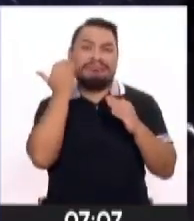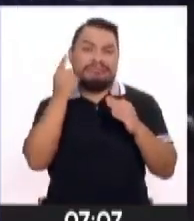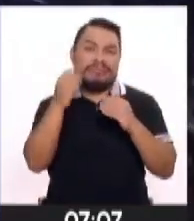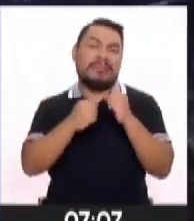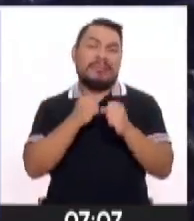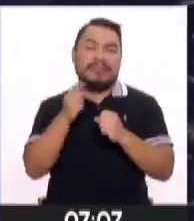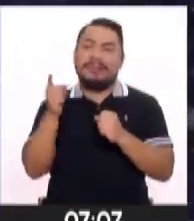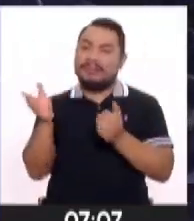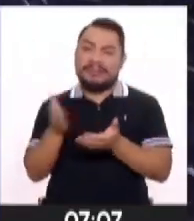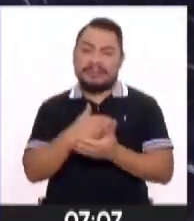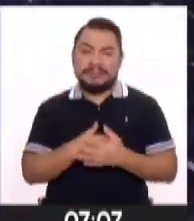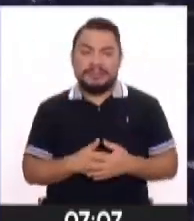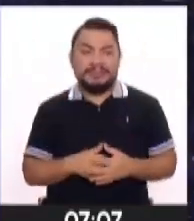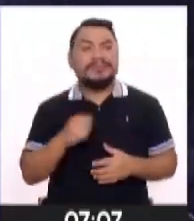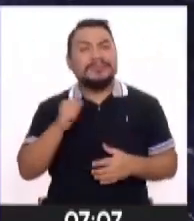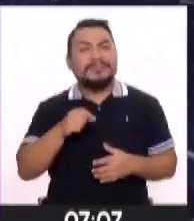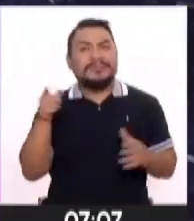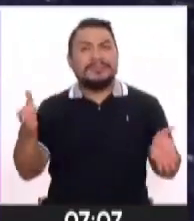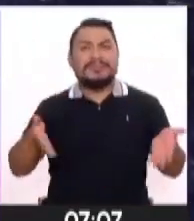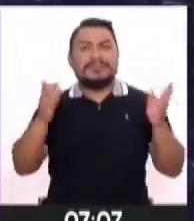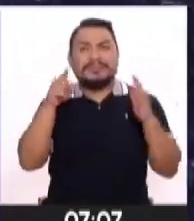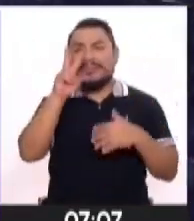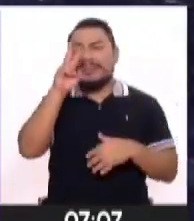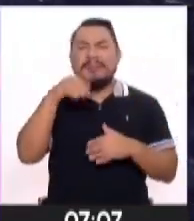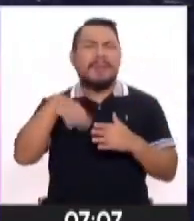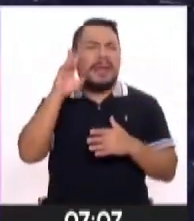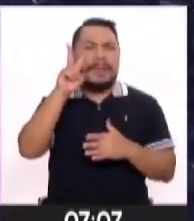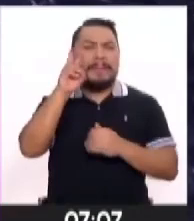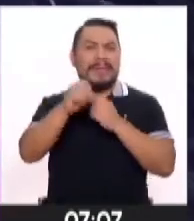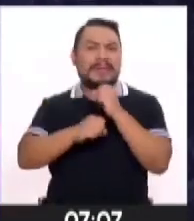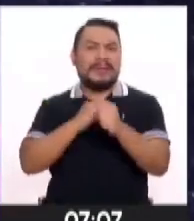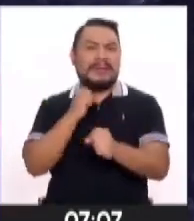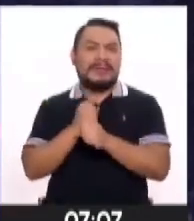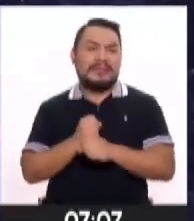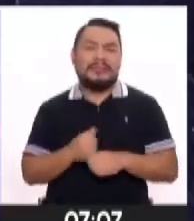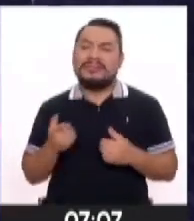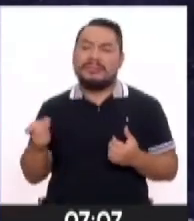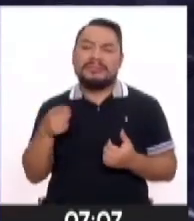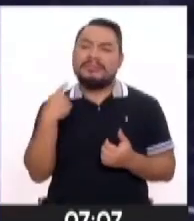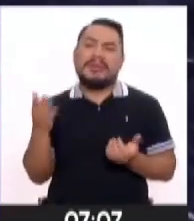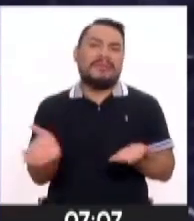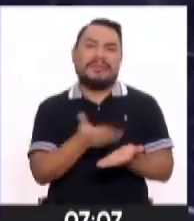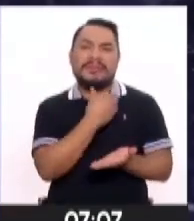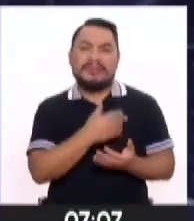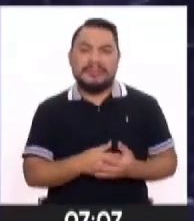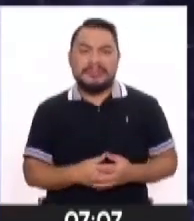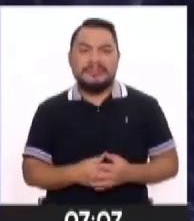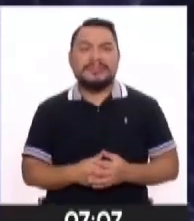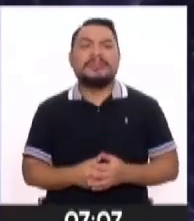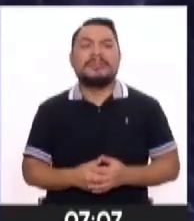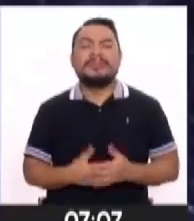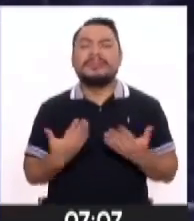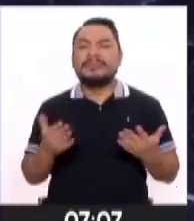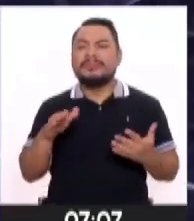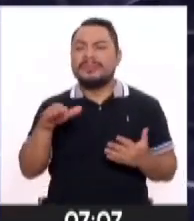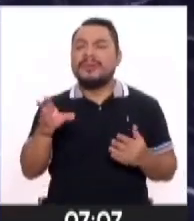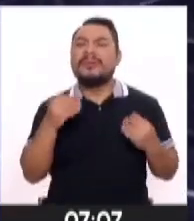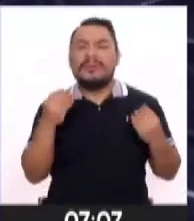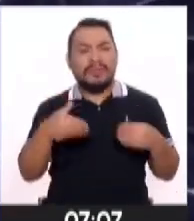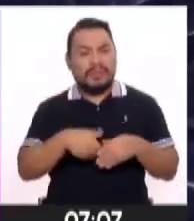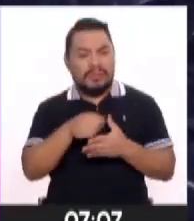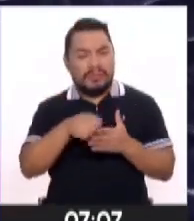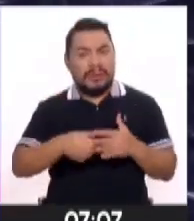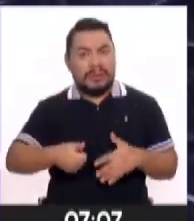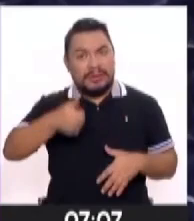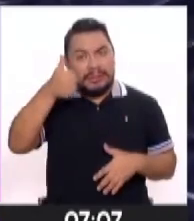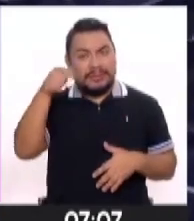años, ¿verdad? Sí, tantos, básicamente de 20 años, después de 20 años los alojan. Un poco para recordar a los televidentes, ¿cuál era el trato con el dueño